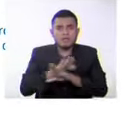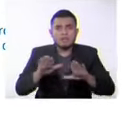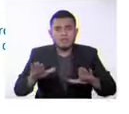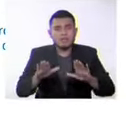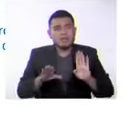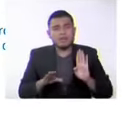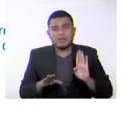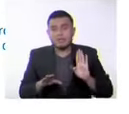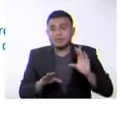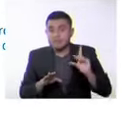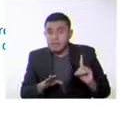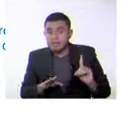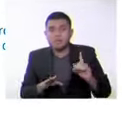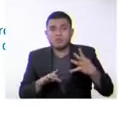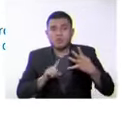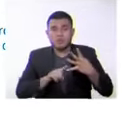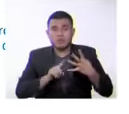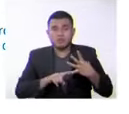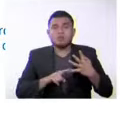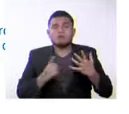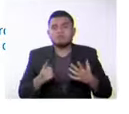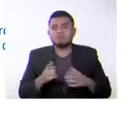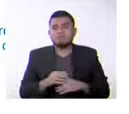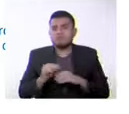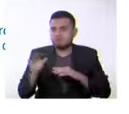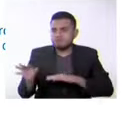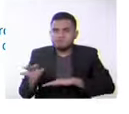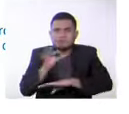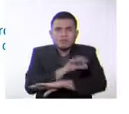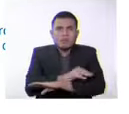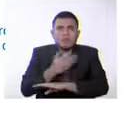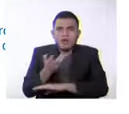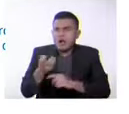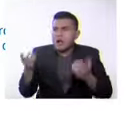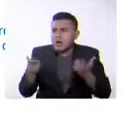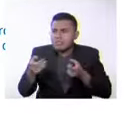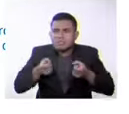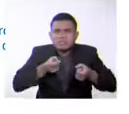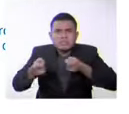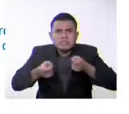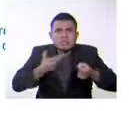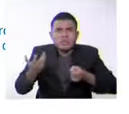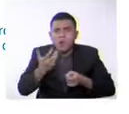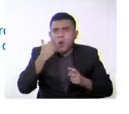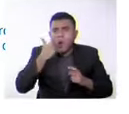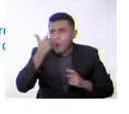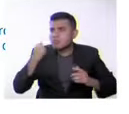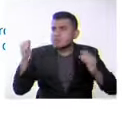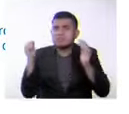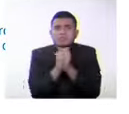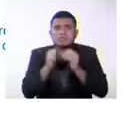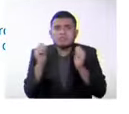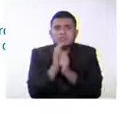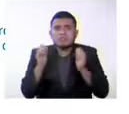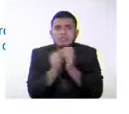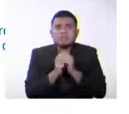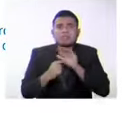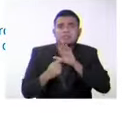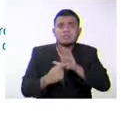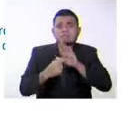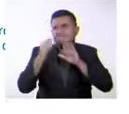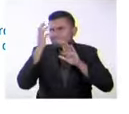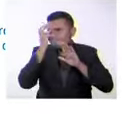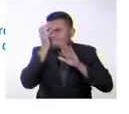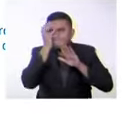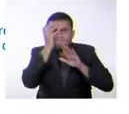D, condicionan la forma de actuar de todos los jóvenes de acuerdo a los problemas y manifiestan las